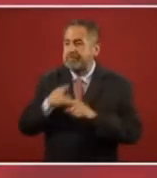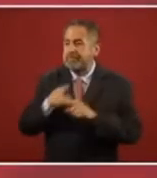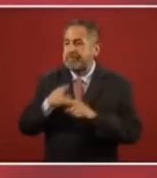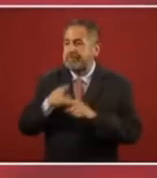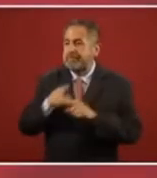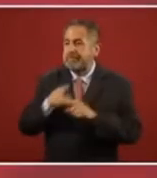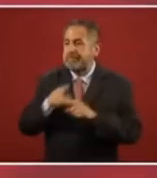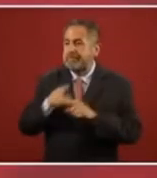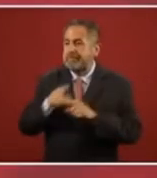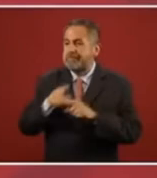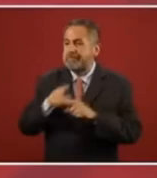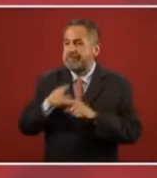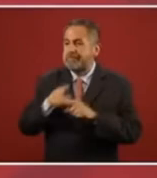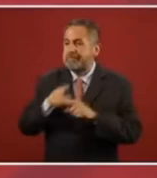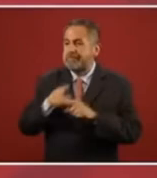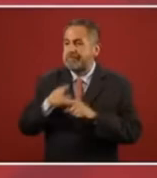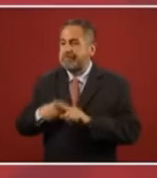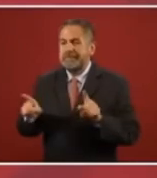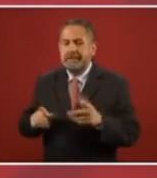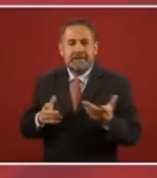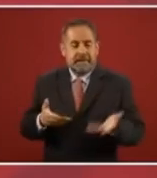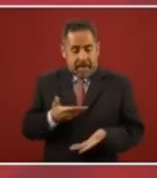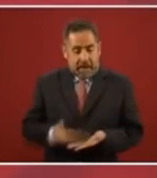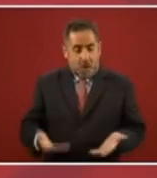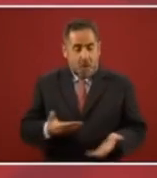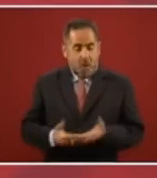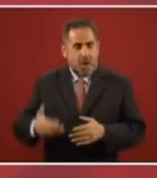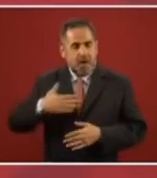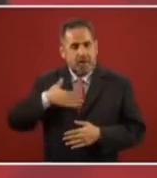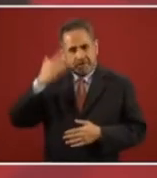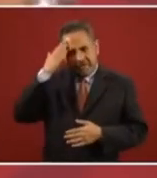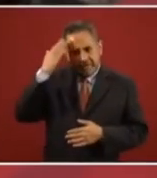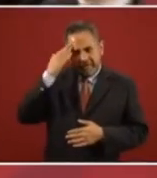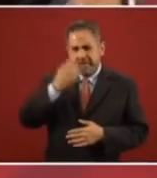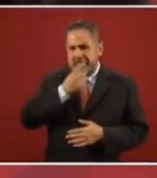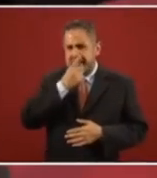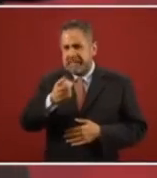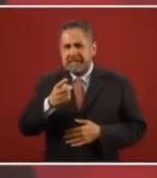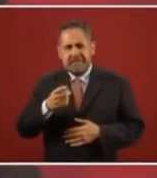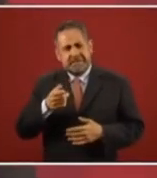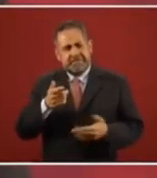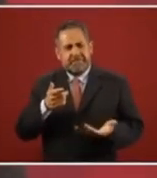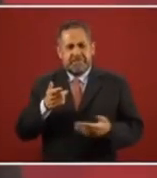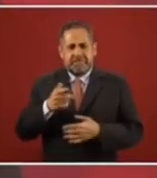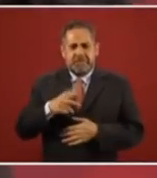y ahora dice no